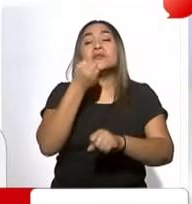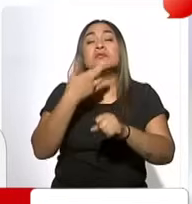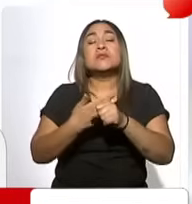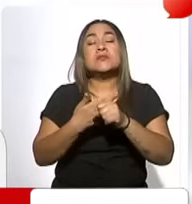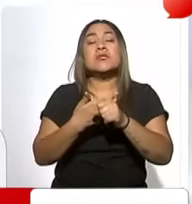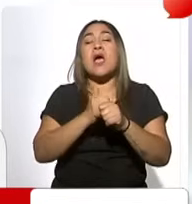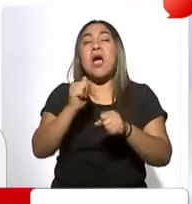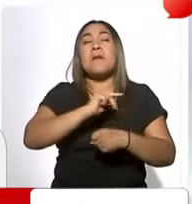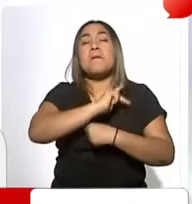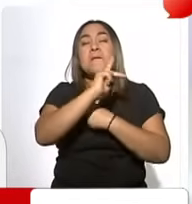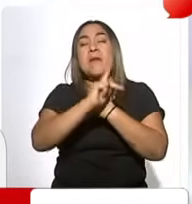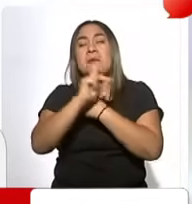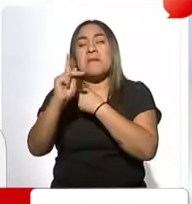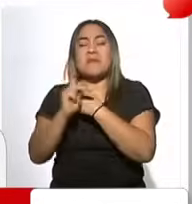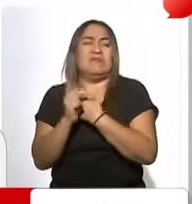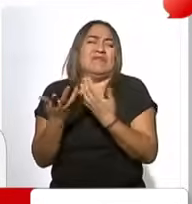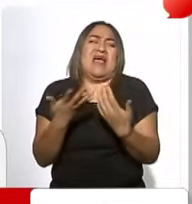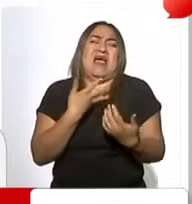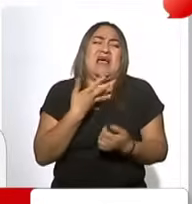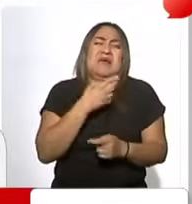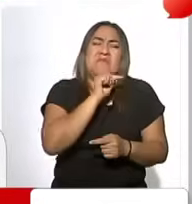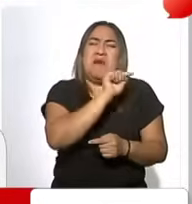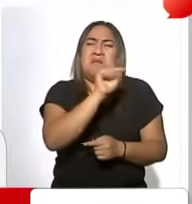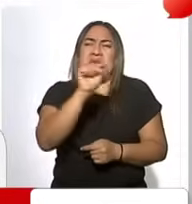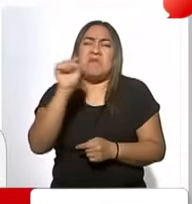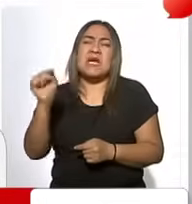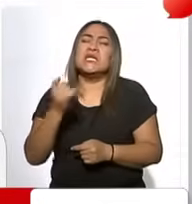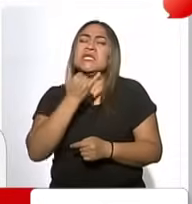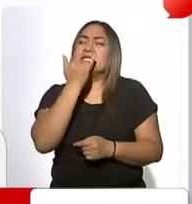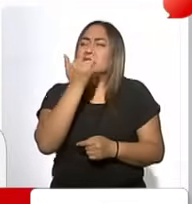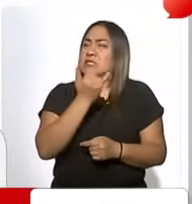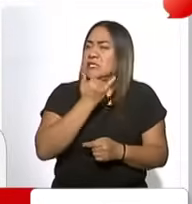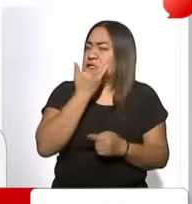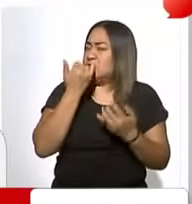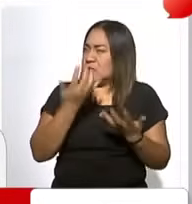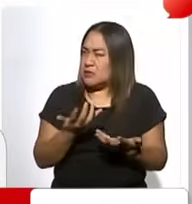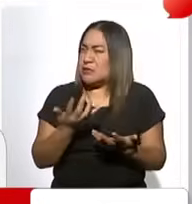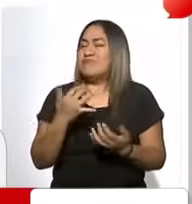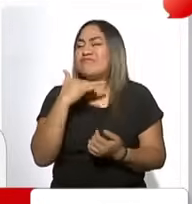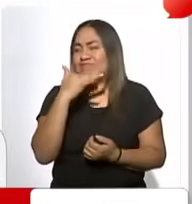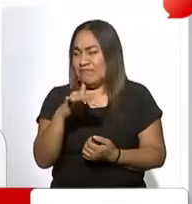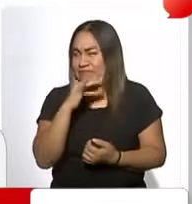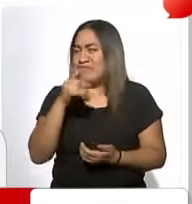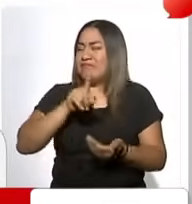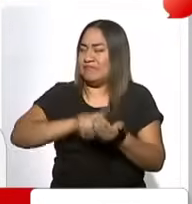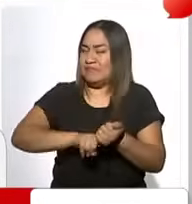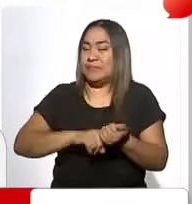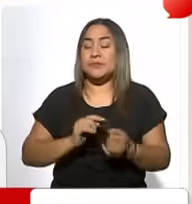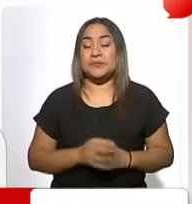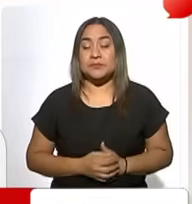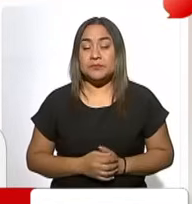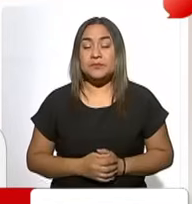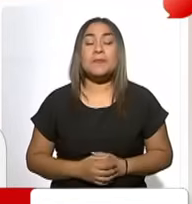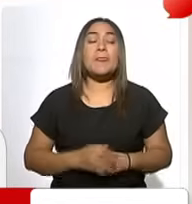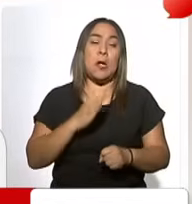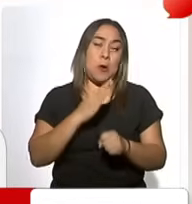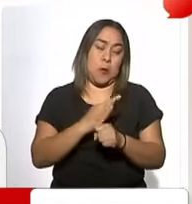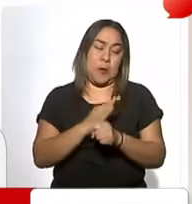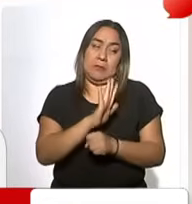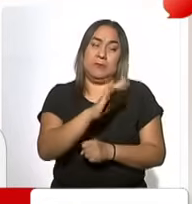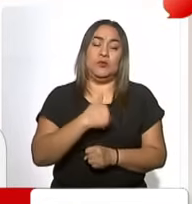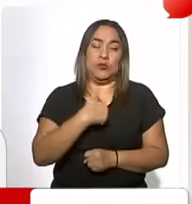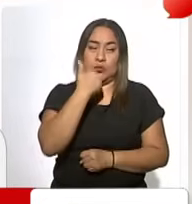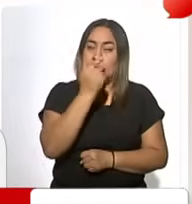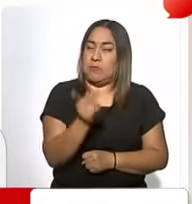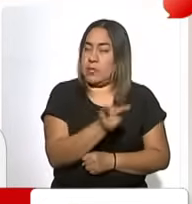interior Así que hay muchos factores que están alrededor de esto que dan mucha tela por cortar eh Para cerrar me gustaría preguntarte